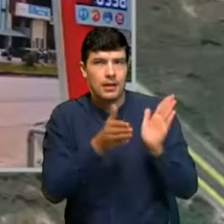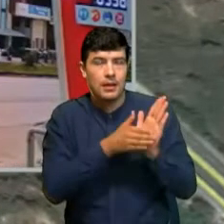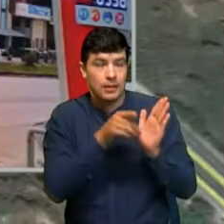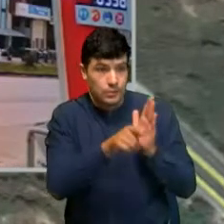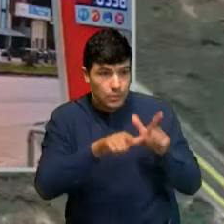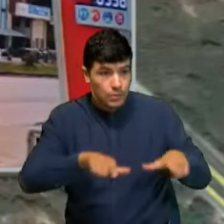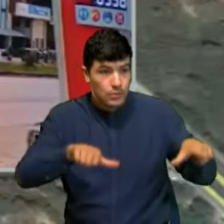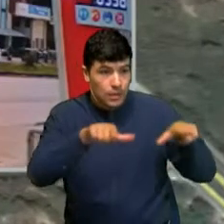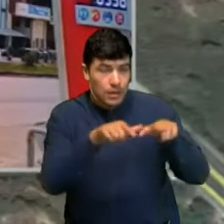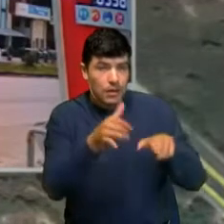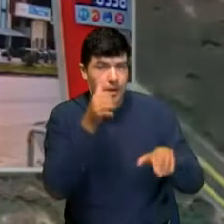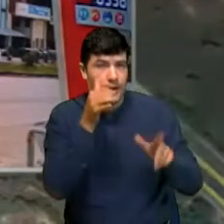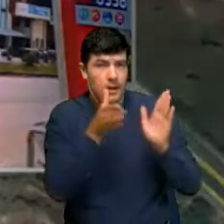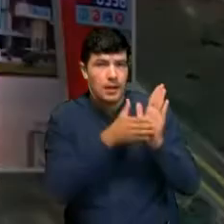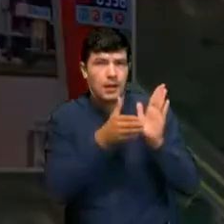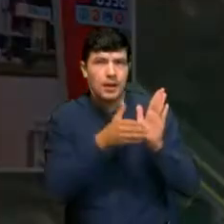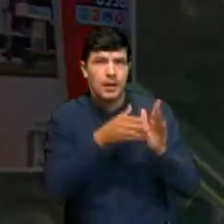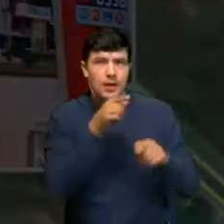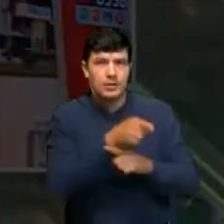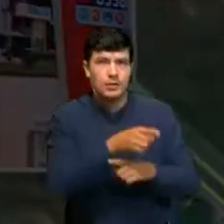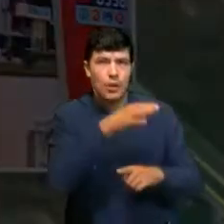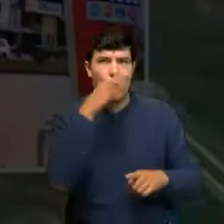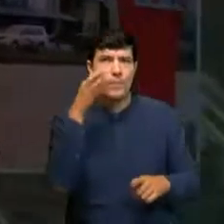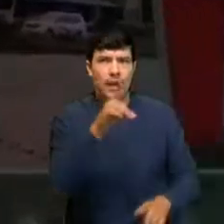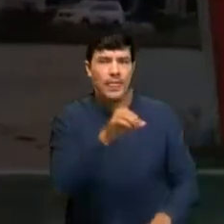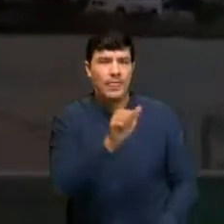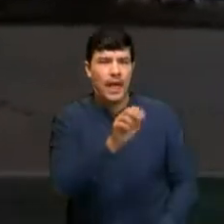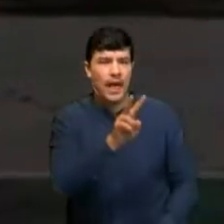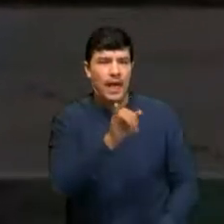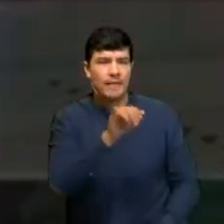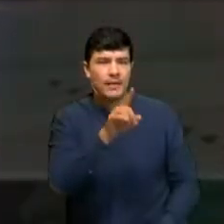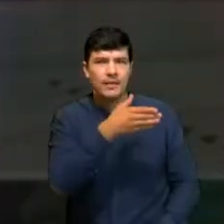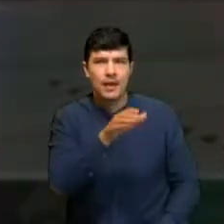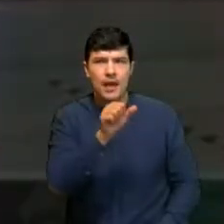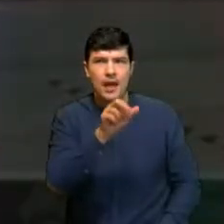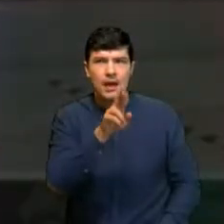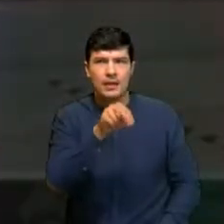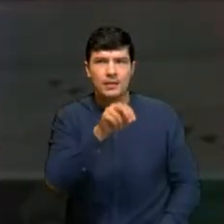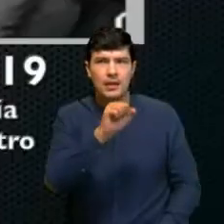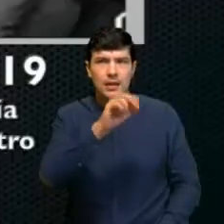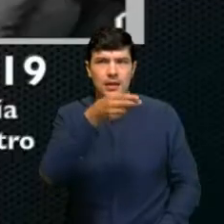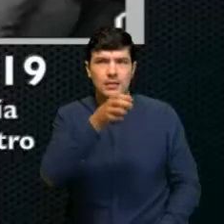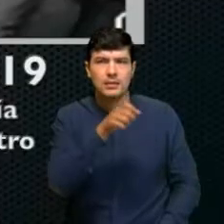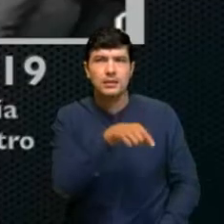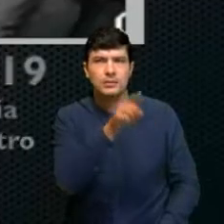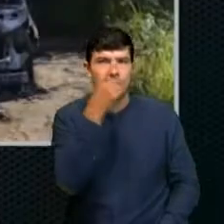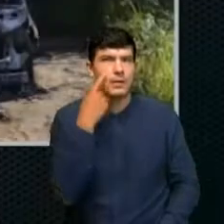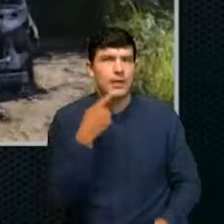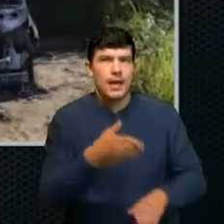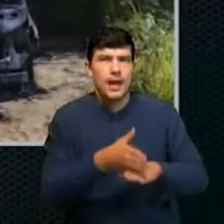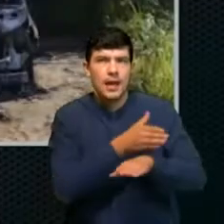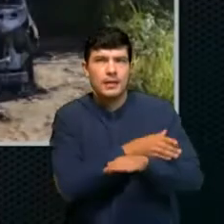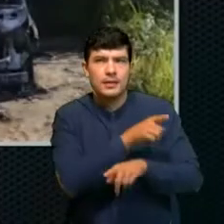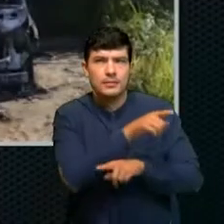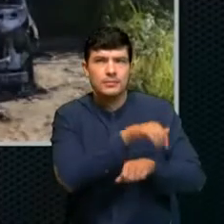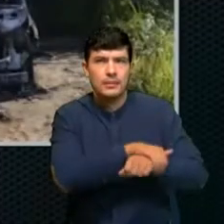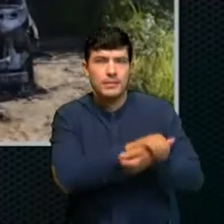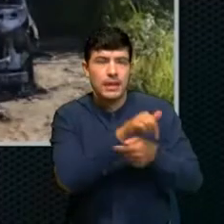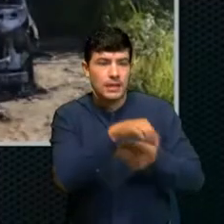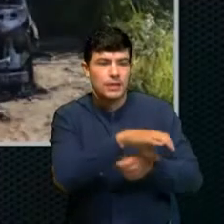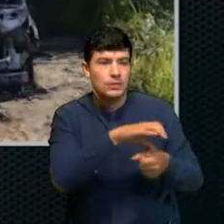coincidencialmente, las cámaras tomaron la imagen de David Arnache, que fue comparada con la misma foto tomada el día anterior al secuestro en